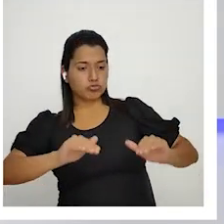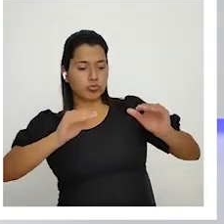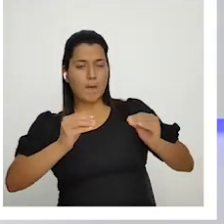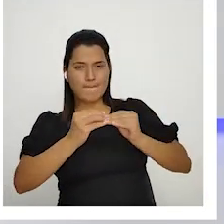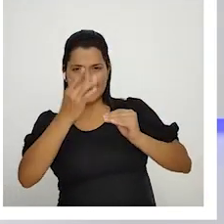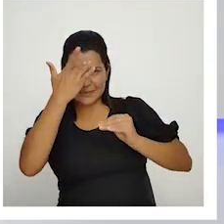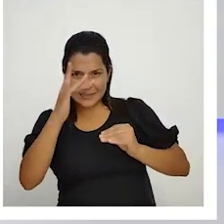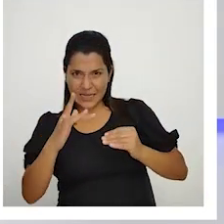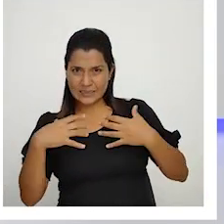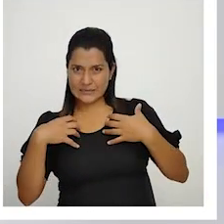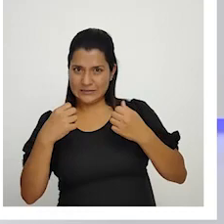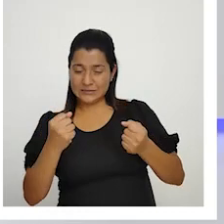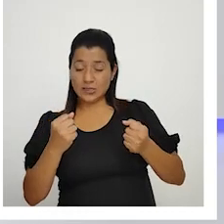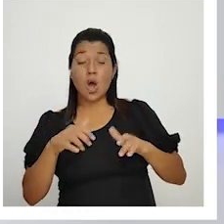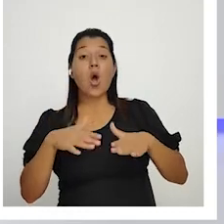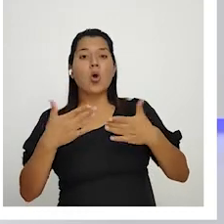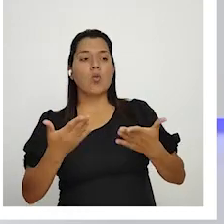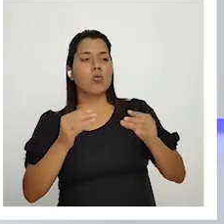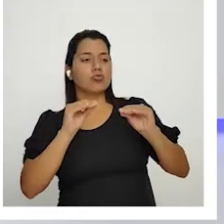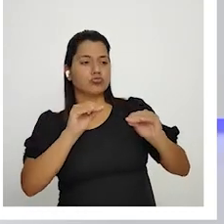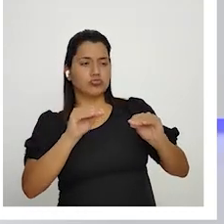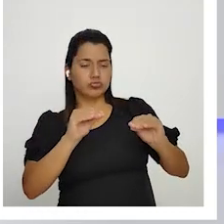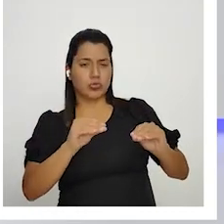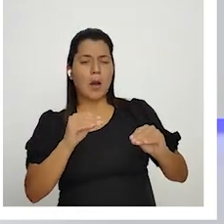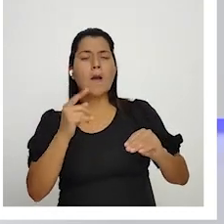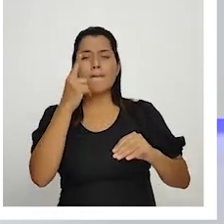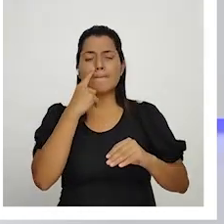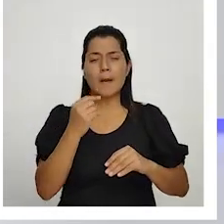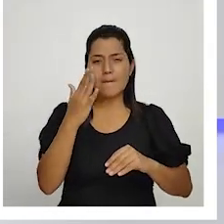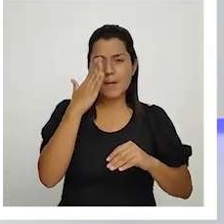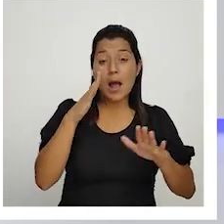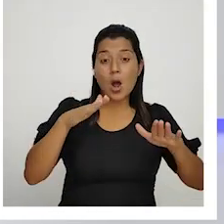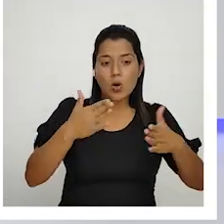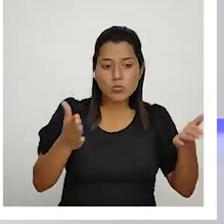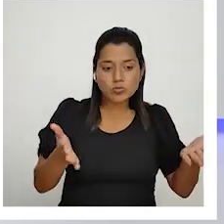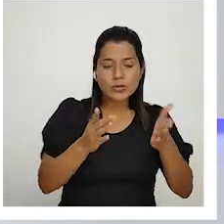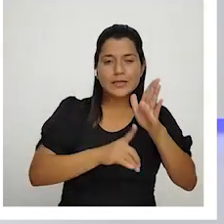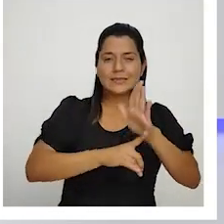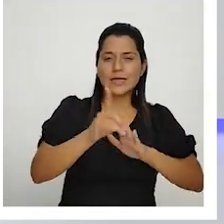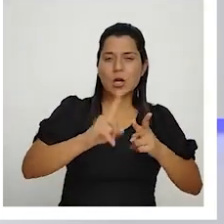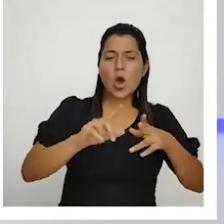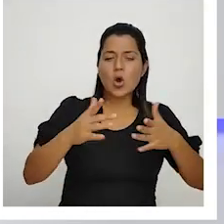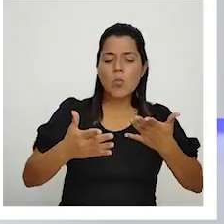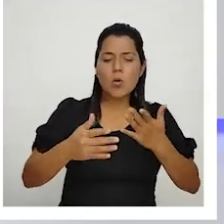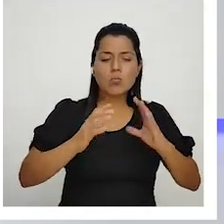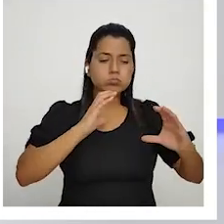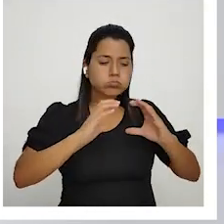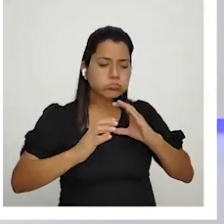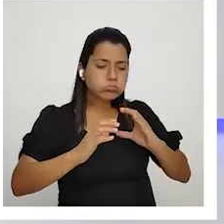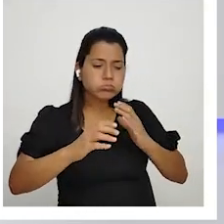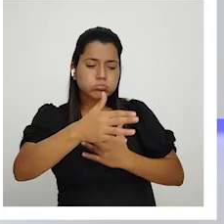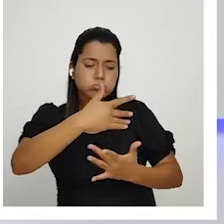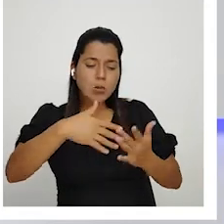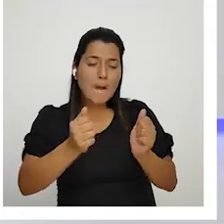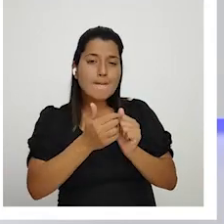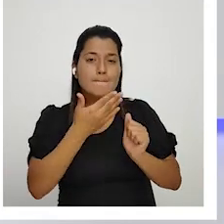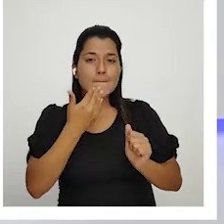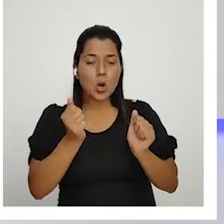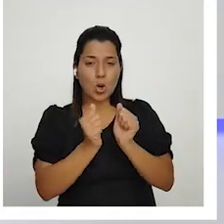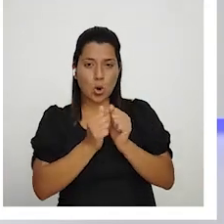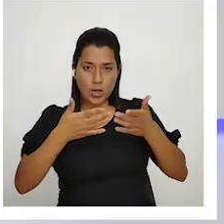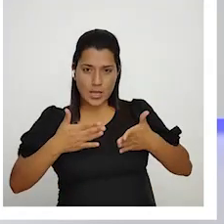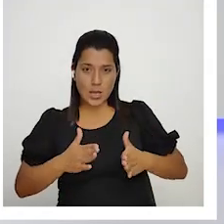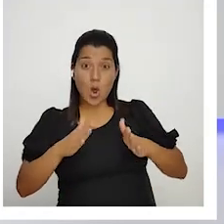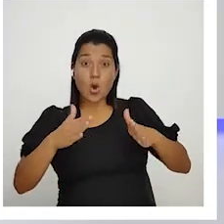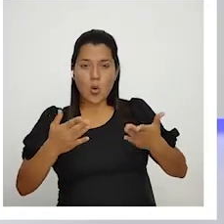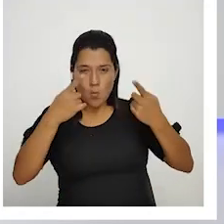los papás y a las mamás para que sepan cómo estimular el desarrollo, cómo interactuar mejor con sus hijos, cómo hacer que puedan llegar a ser